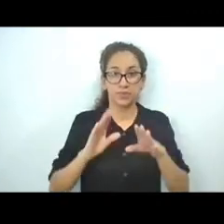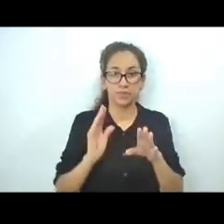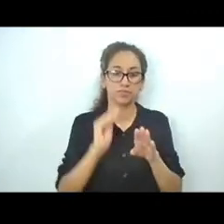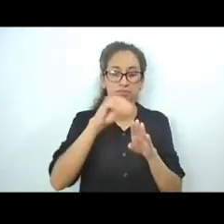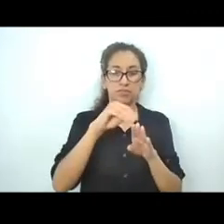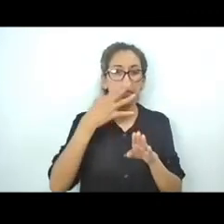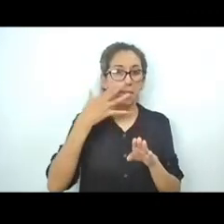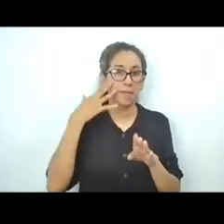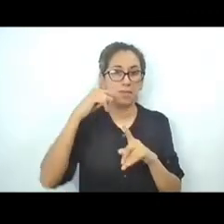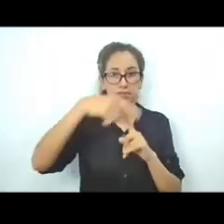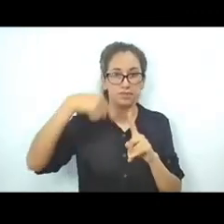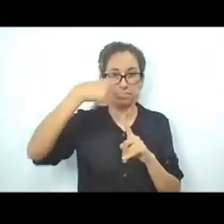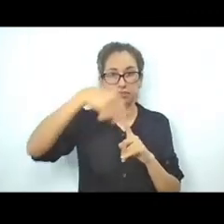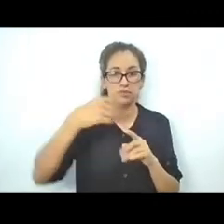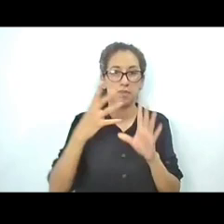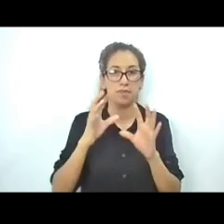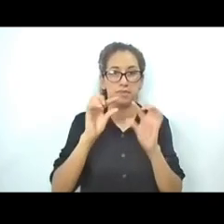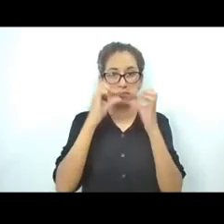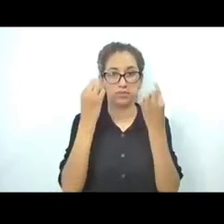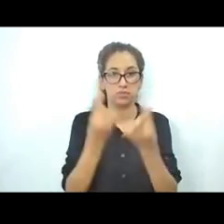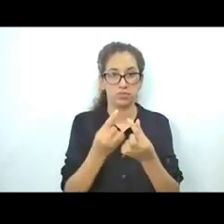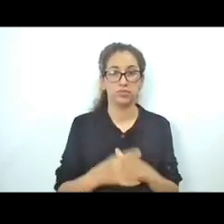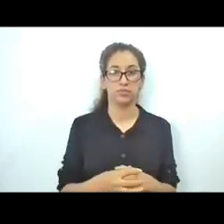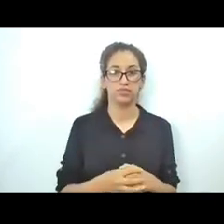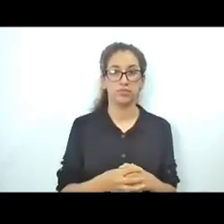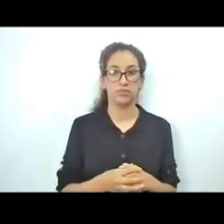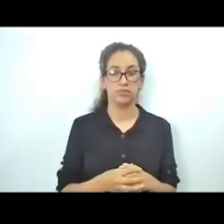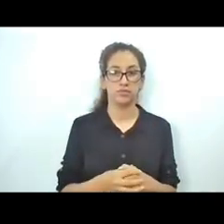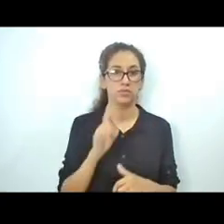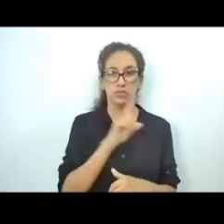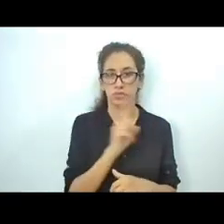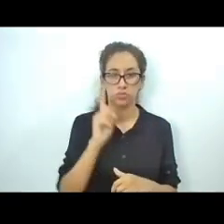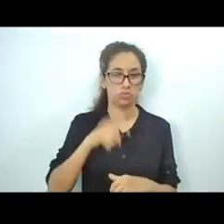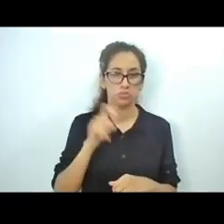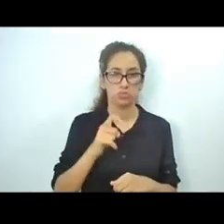blancos alrededor como si fuesen una corona, ¿no? Y no requieren un tratamiento